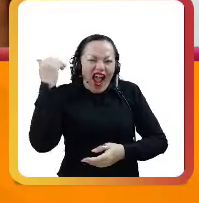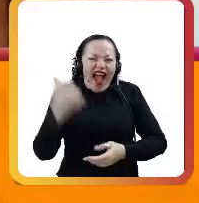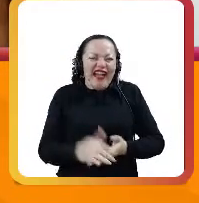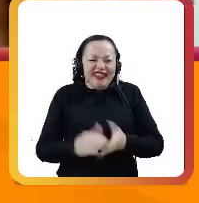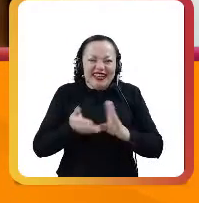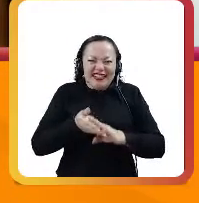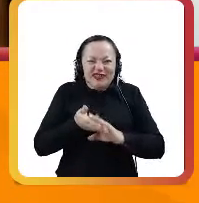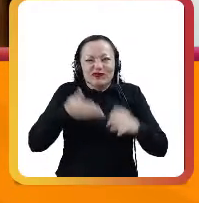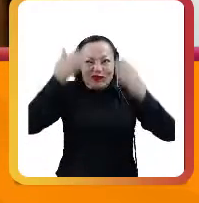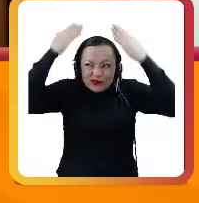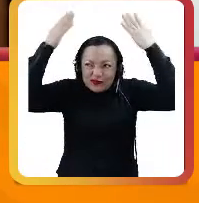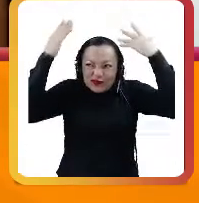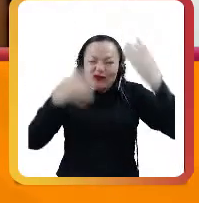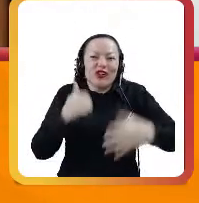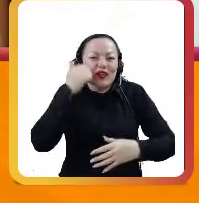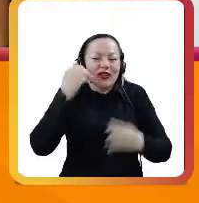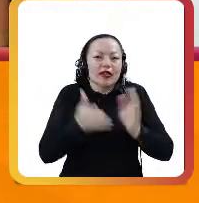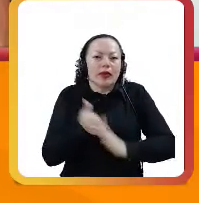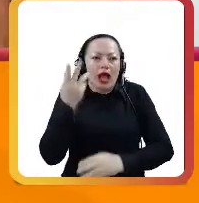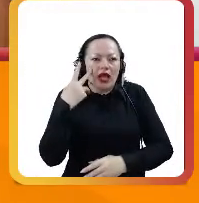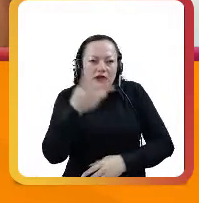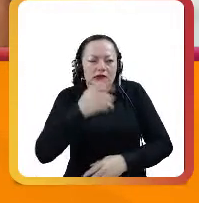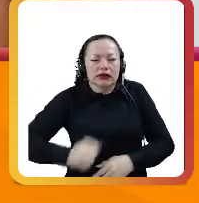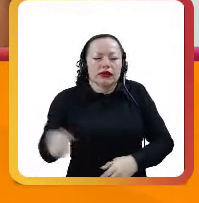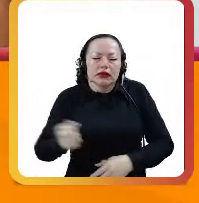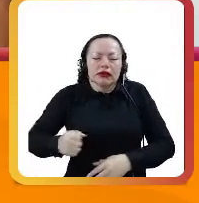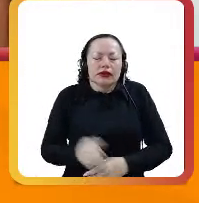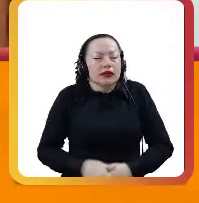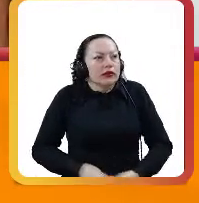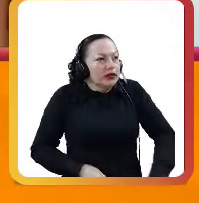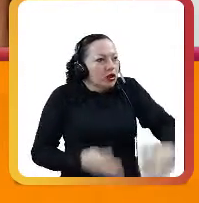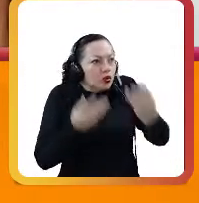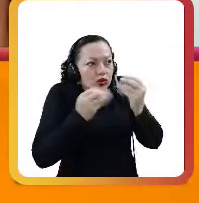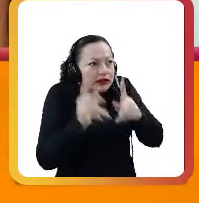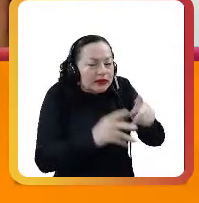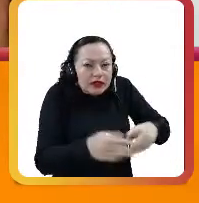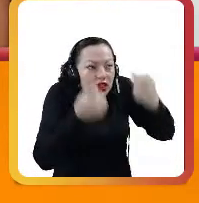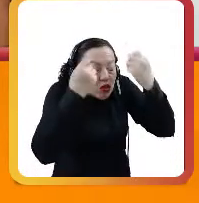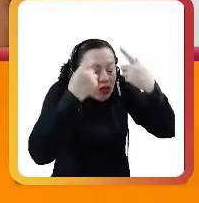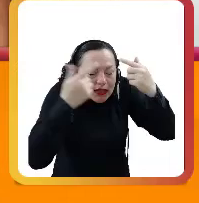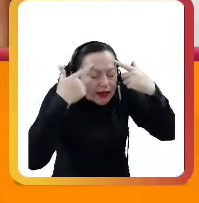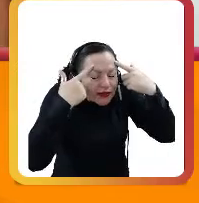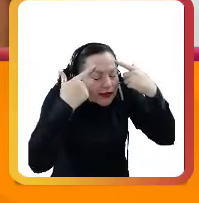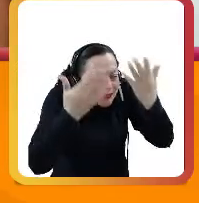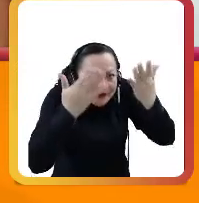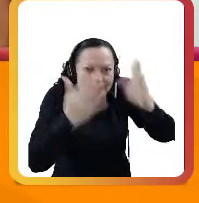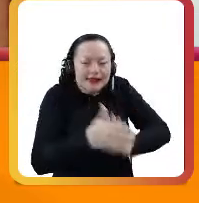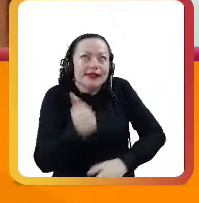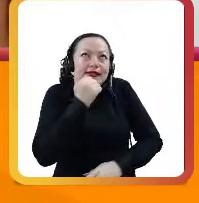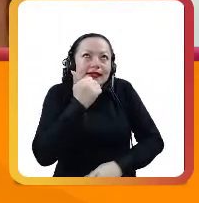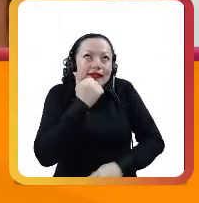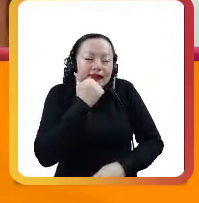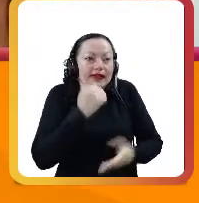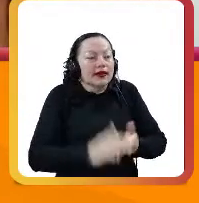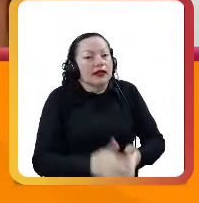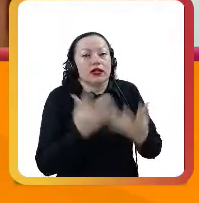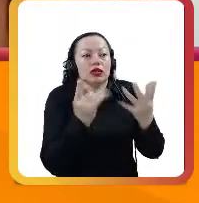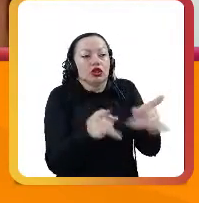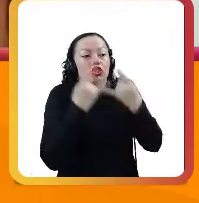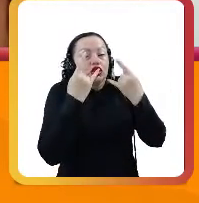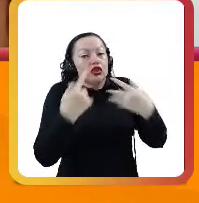por ahí. No, y es que la gente no entiende que de verdad esto nos afecta.